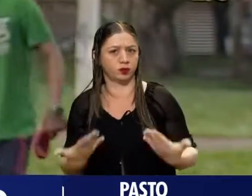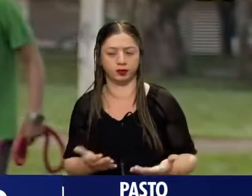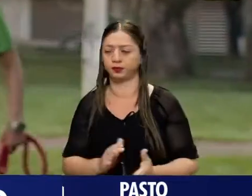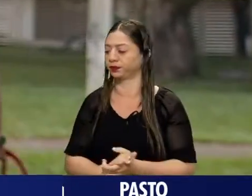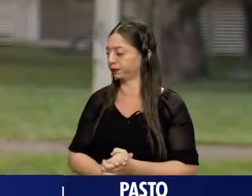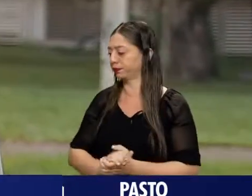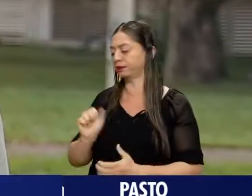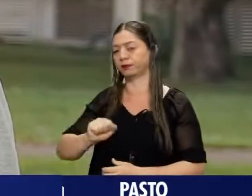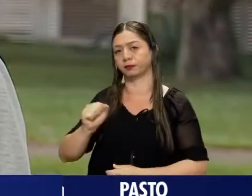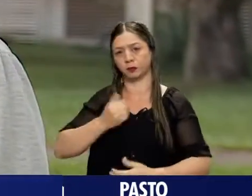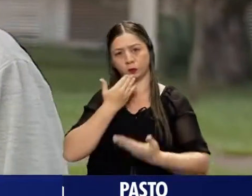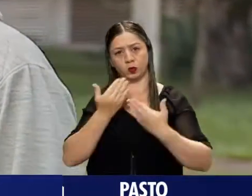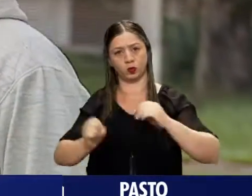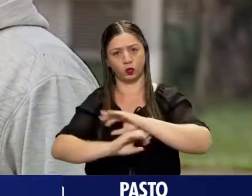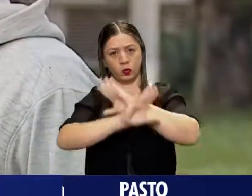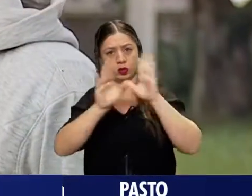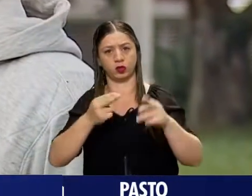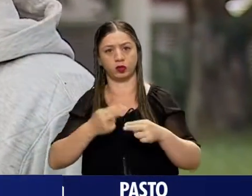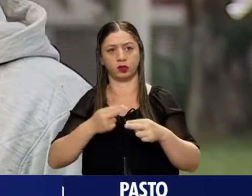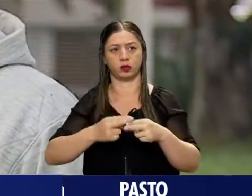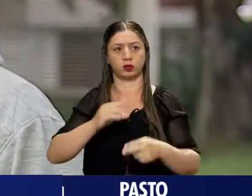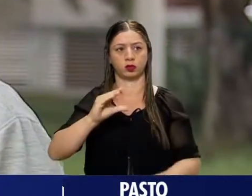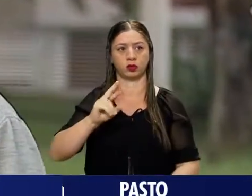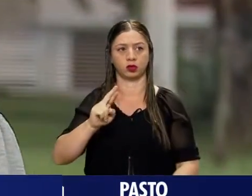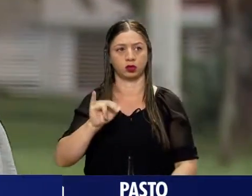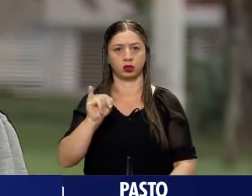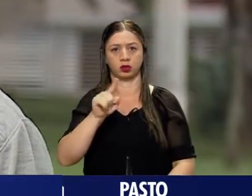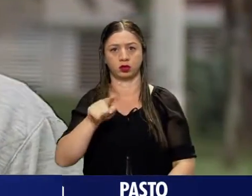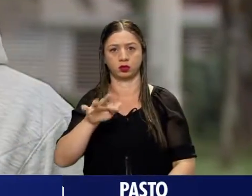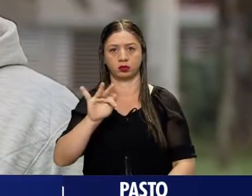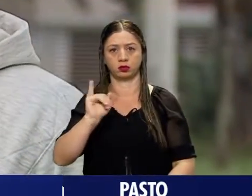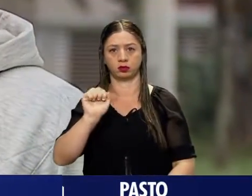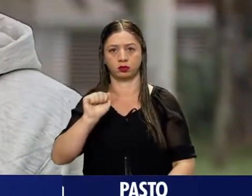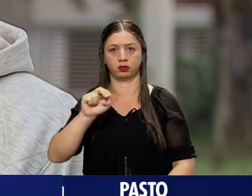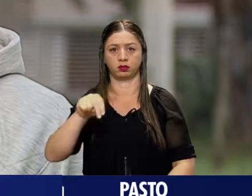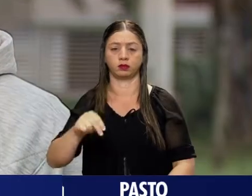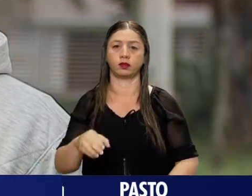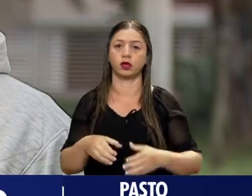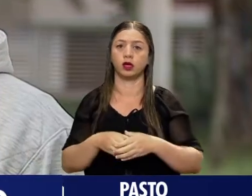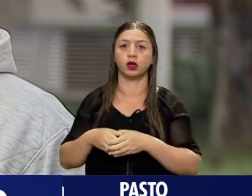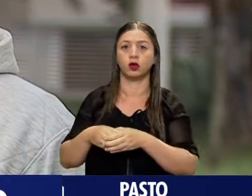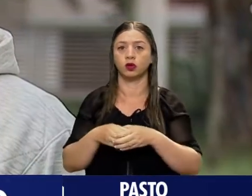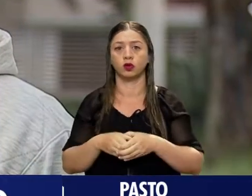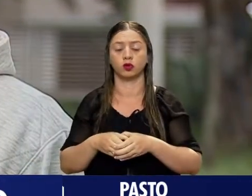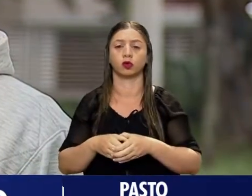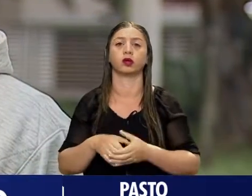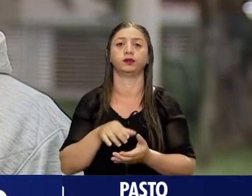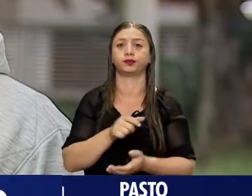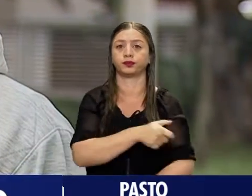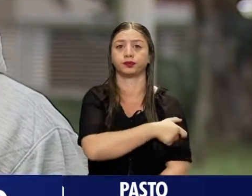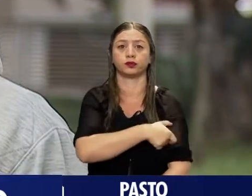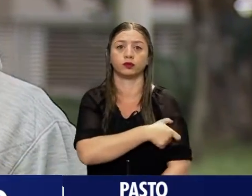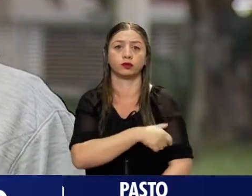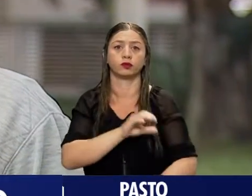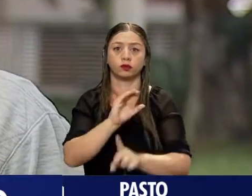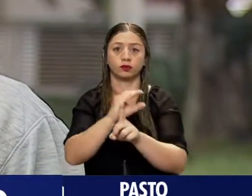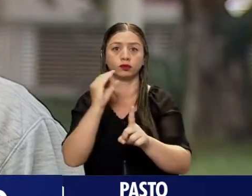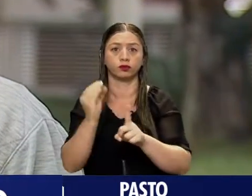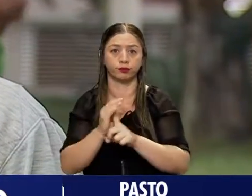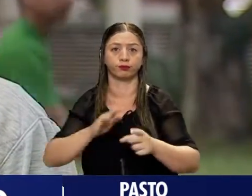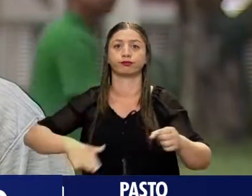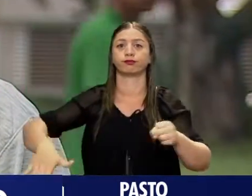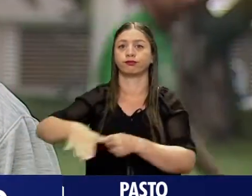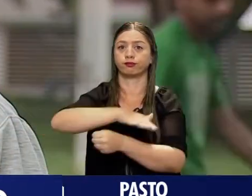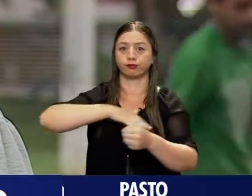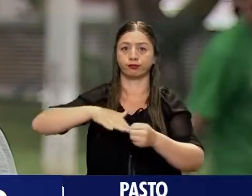muy buenos días para todos en mi nombre es cristian arias coordinador del comité de cultura y bueno realmente el barrio ha tenido algunos